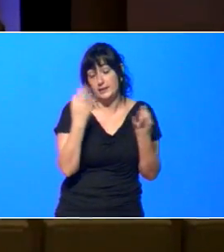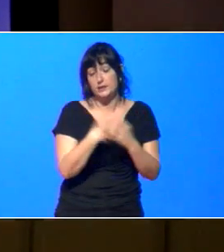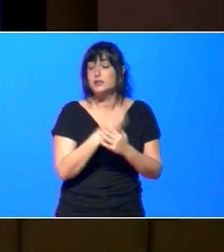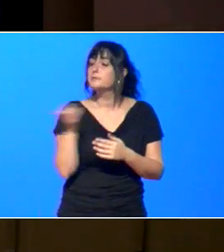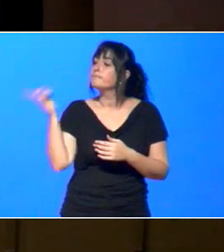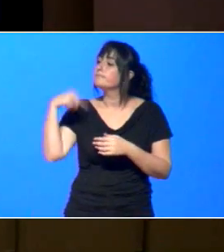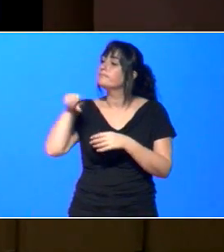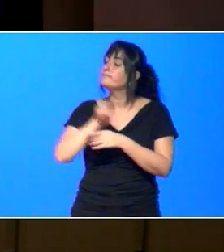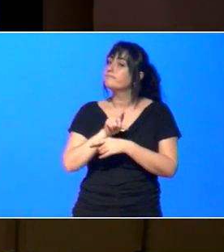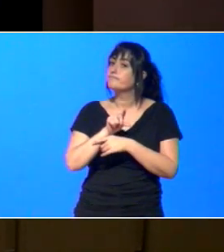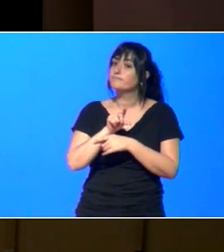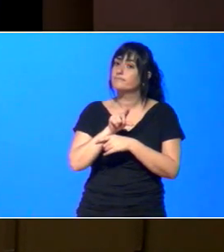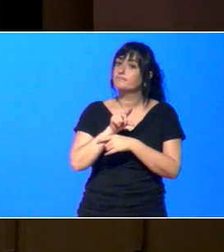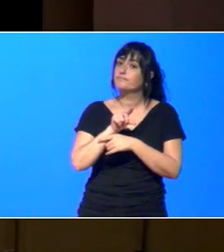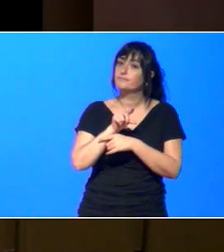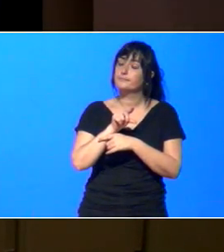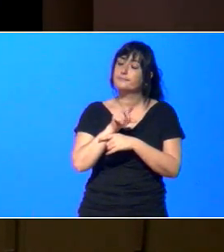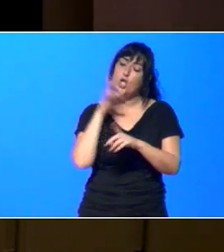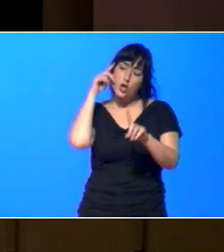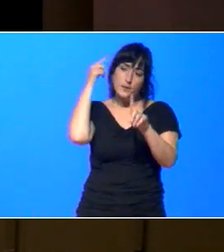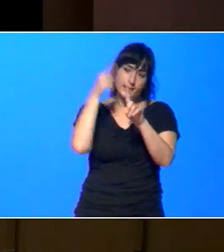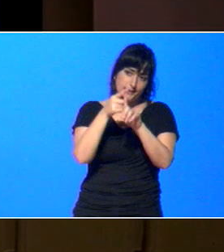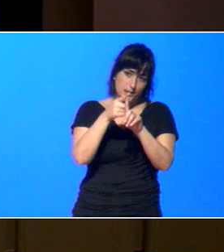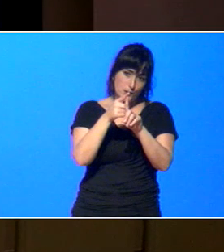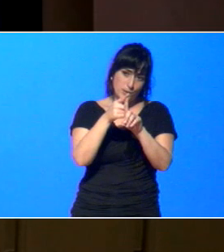propondríais vosotros para cambiarle el